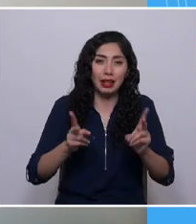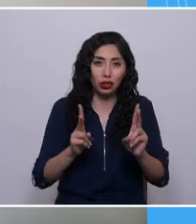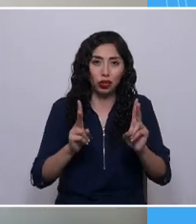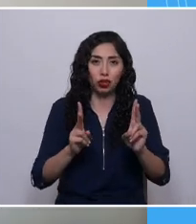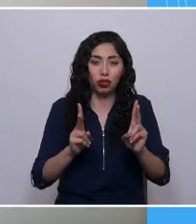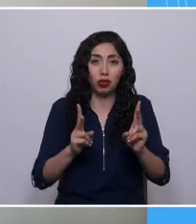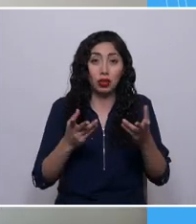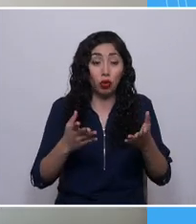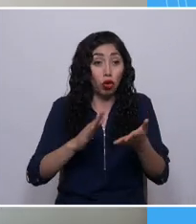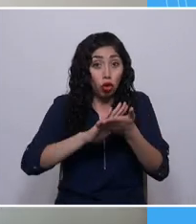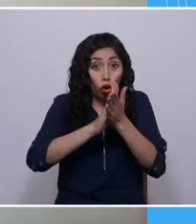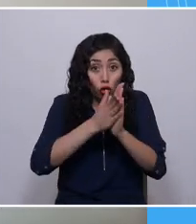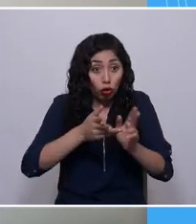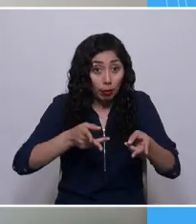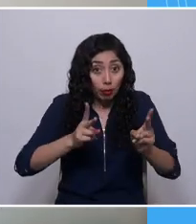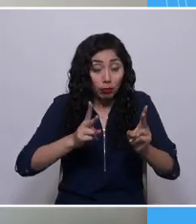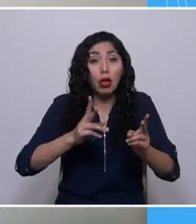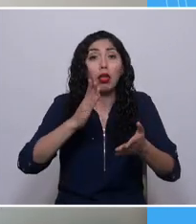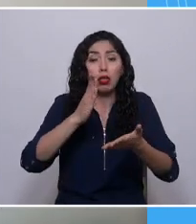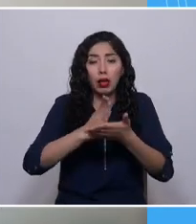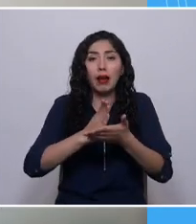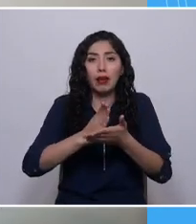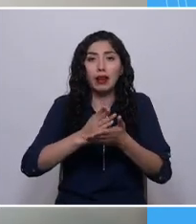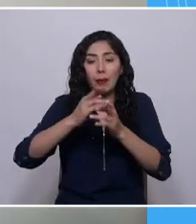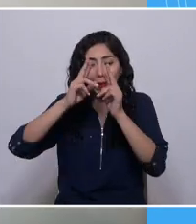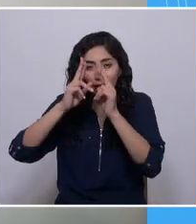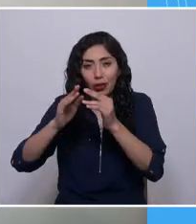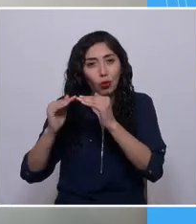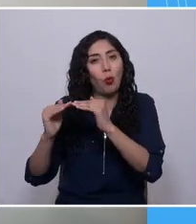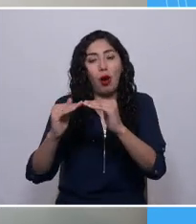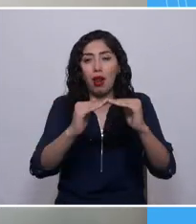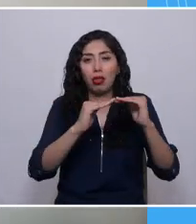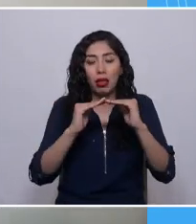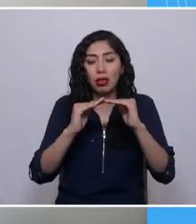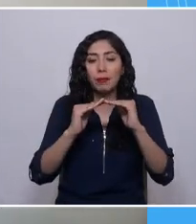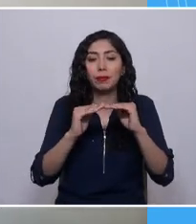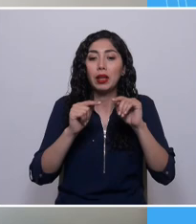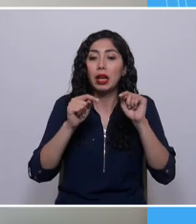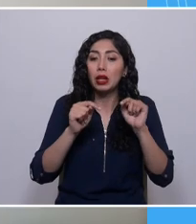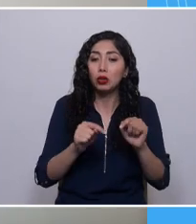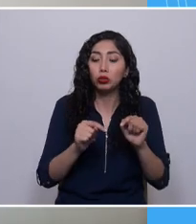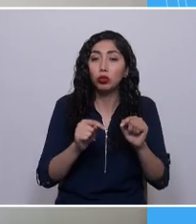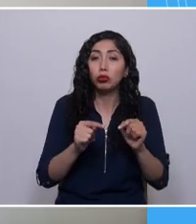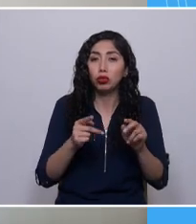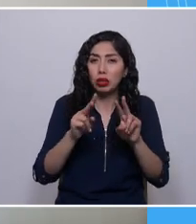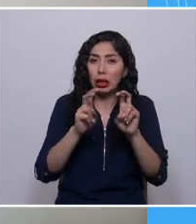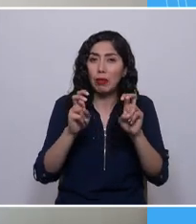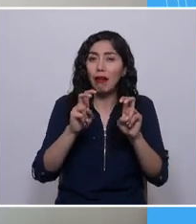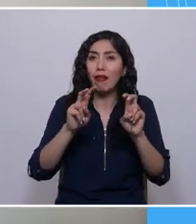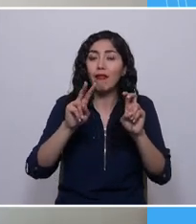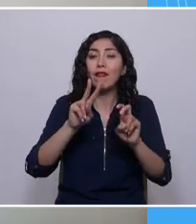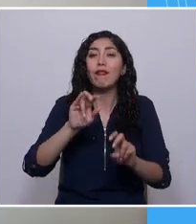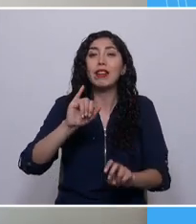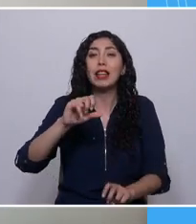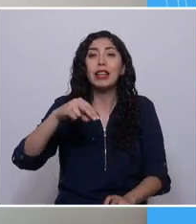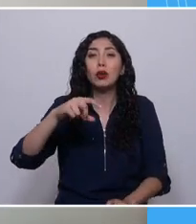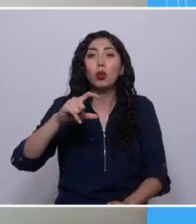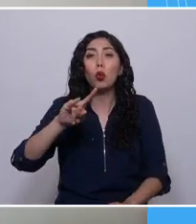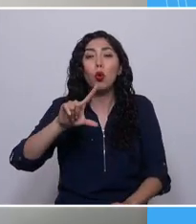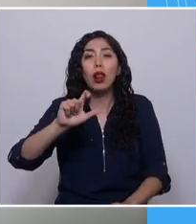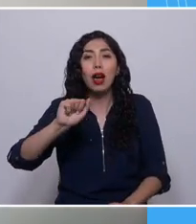deben ser respetados en un plano de igualdad. En este caso, la noción genérica de, entre comillas, vinculante, puede dificultar su